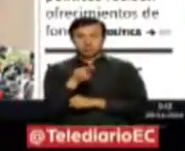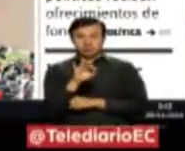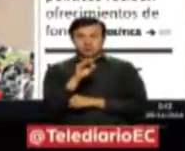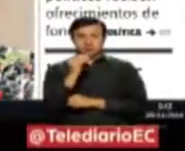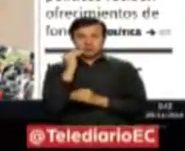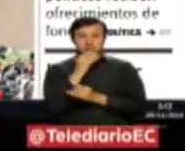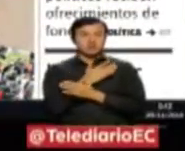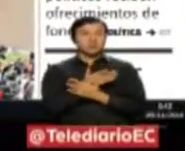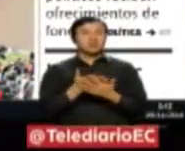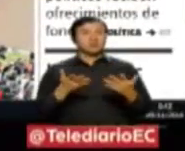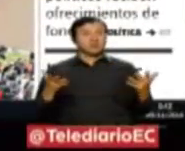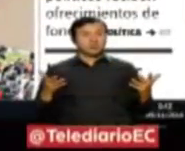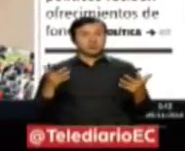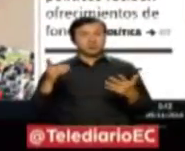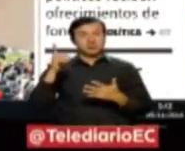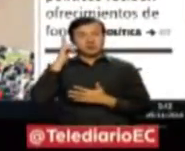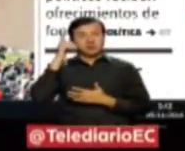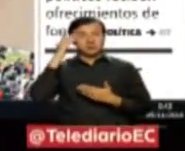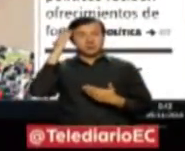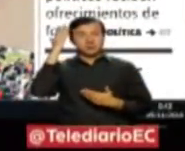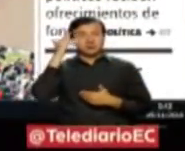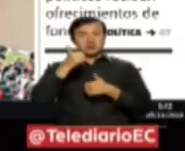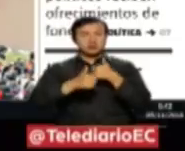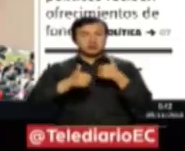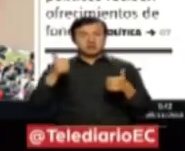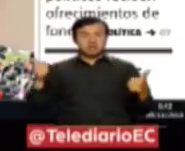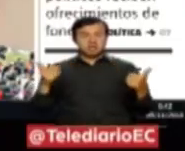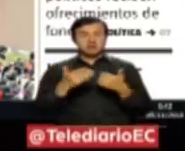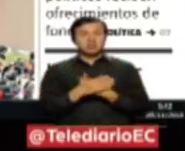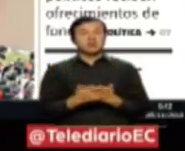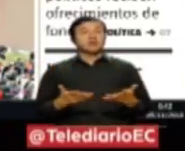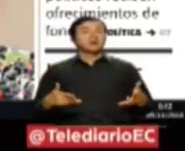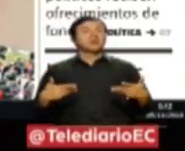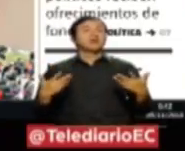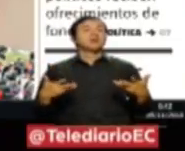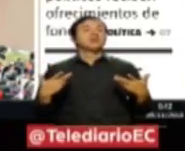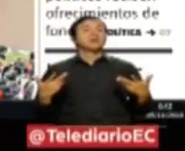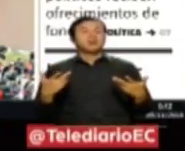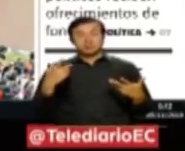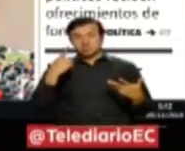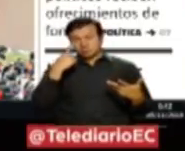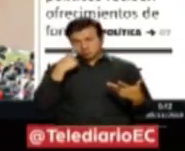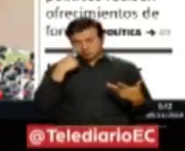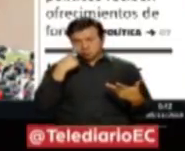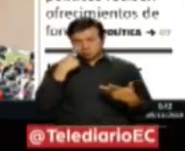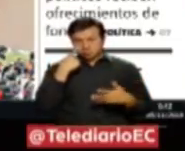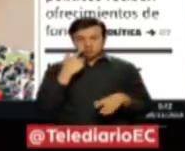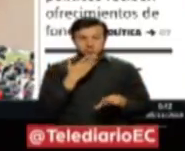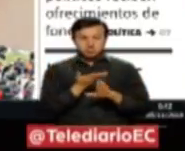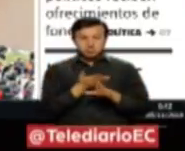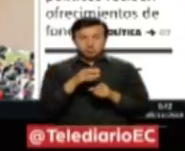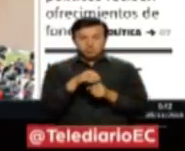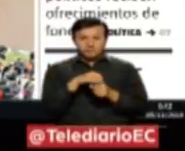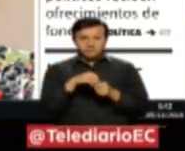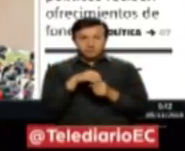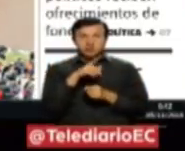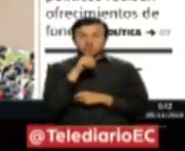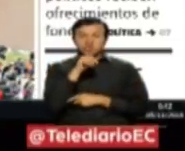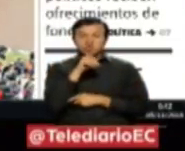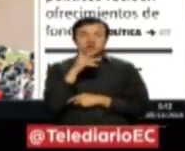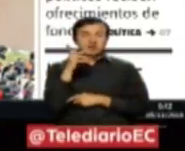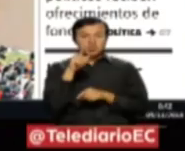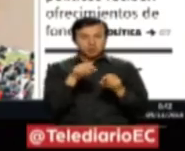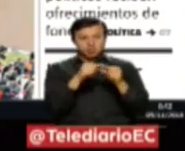ha detectado que dirigentes políticos y candidatos reciben ofertas de fondos por parte